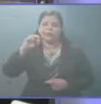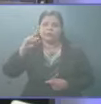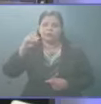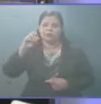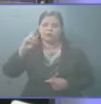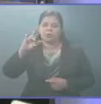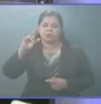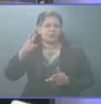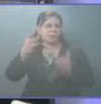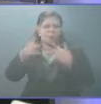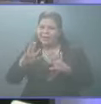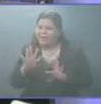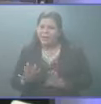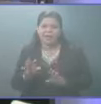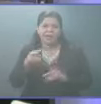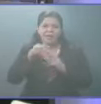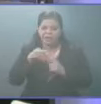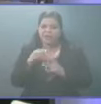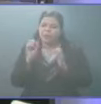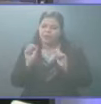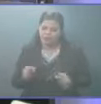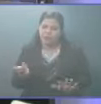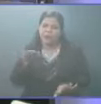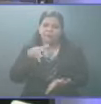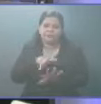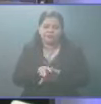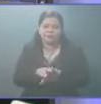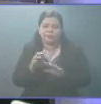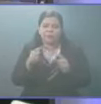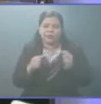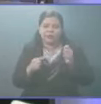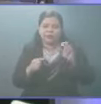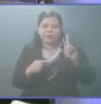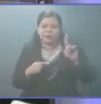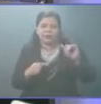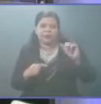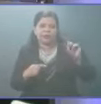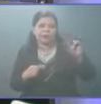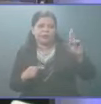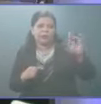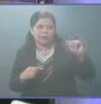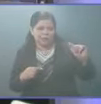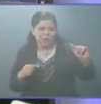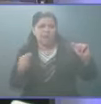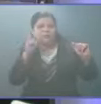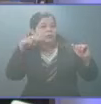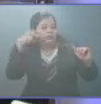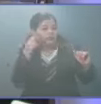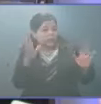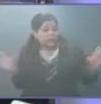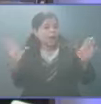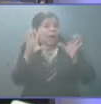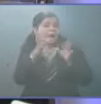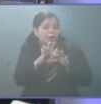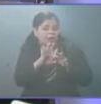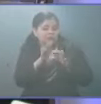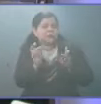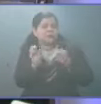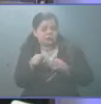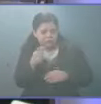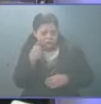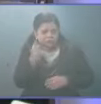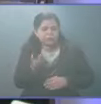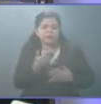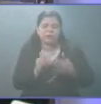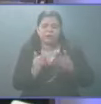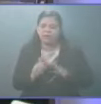cualquier especialidad se debe de unir a la geriatría, y la geriatría funciona como un enlace. Claro, Sí hay que ver diferentes